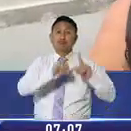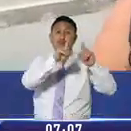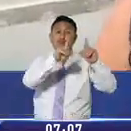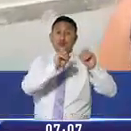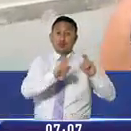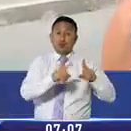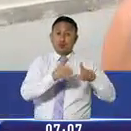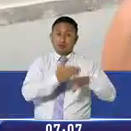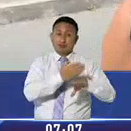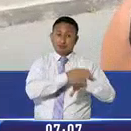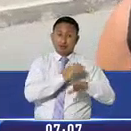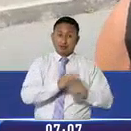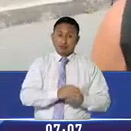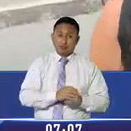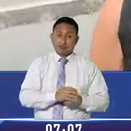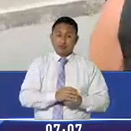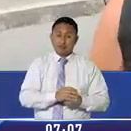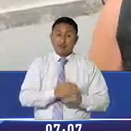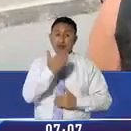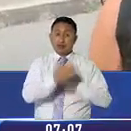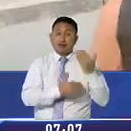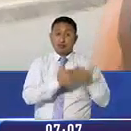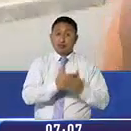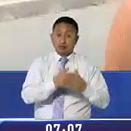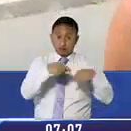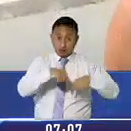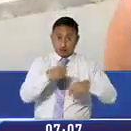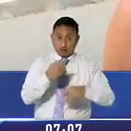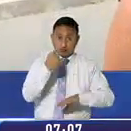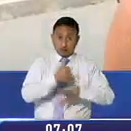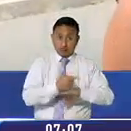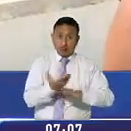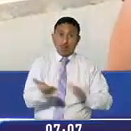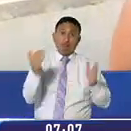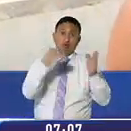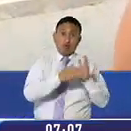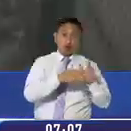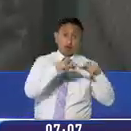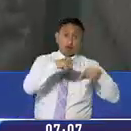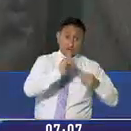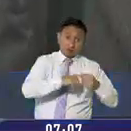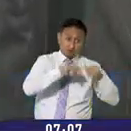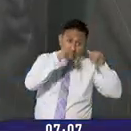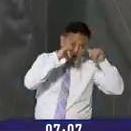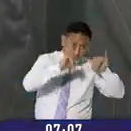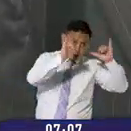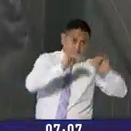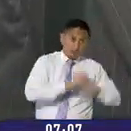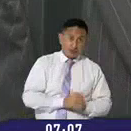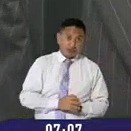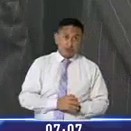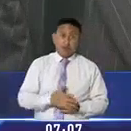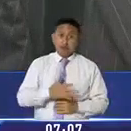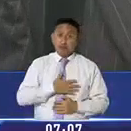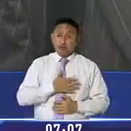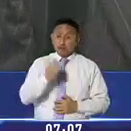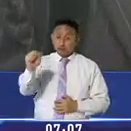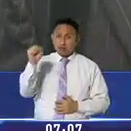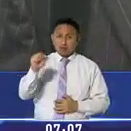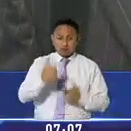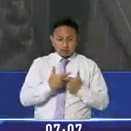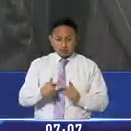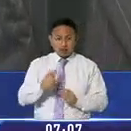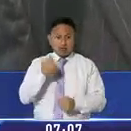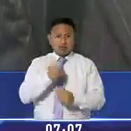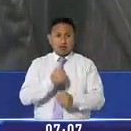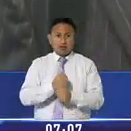la ordenanza posterior que ya está derogada de hecho y volver a la tauromaquia en Quito. Al menos por el derecho que tenemos a la libertad y al trabajo va